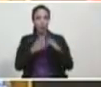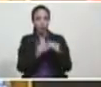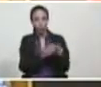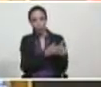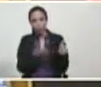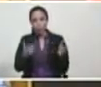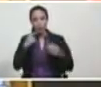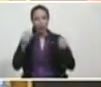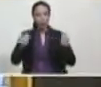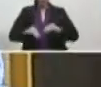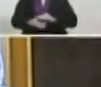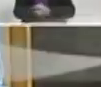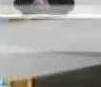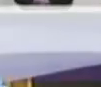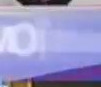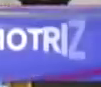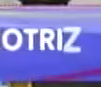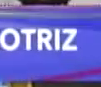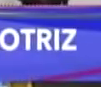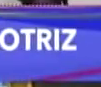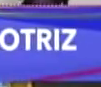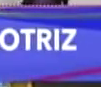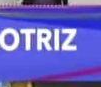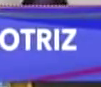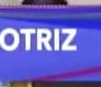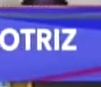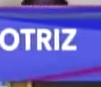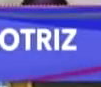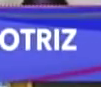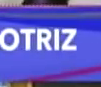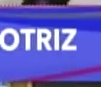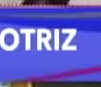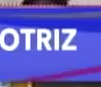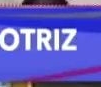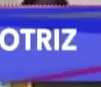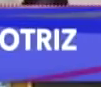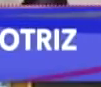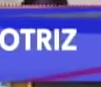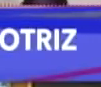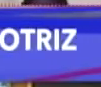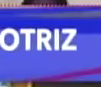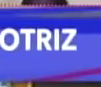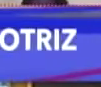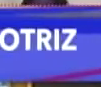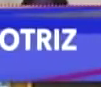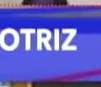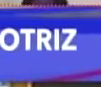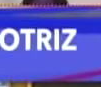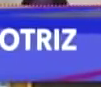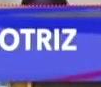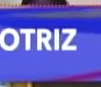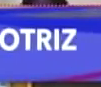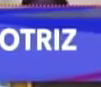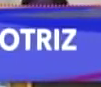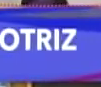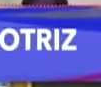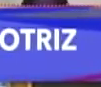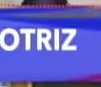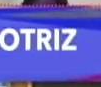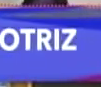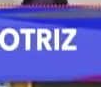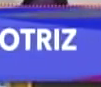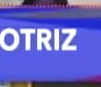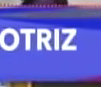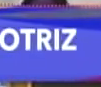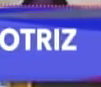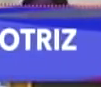productivos. Articular las empresas privadas, mixtas y públicas, al capital nacional,